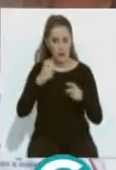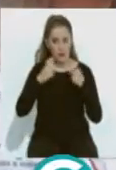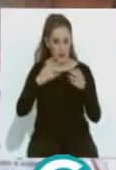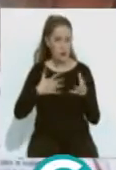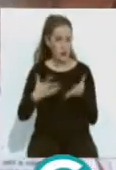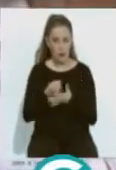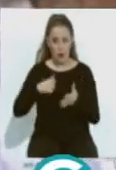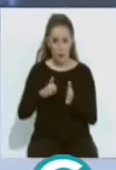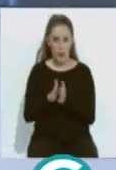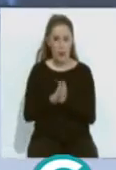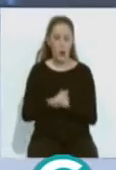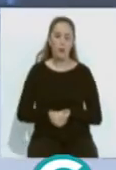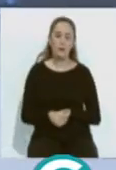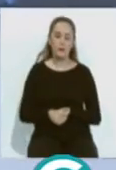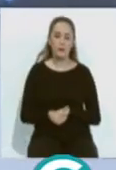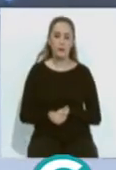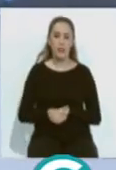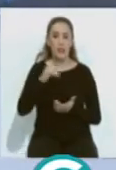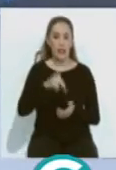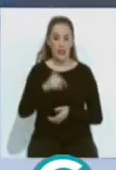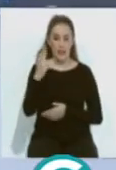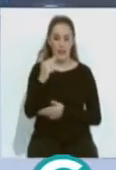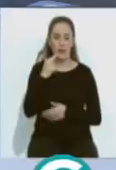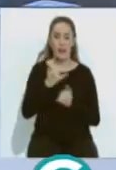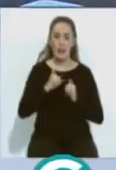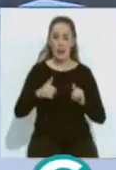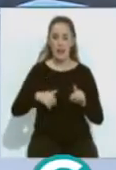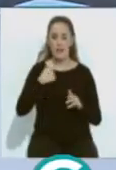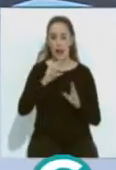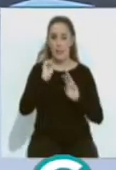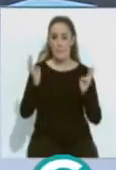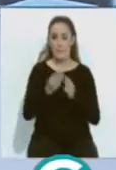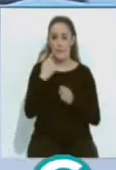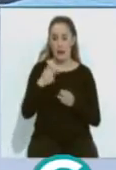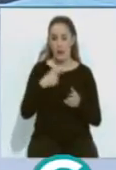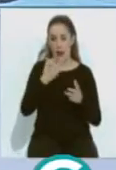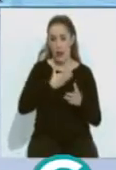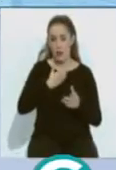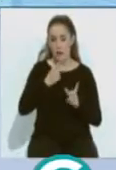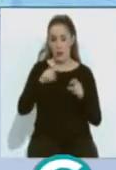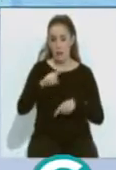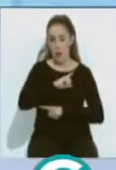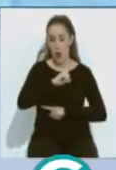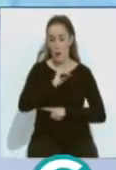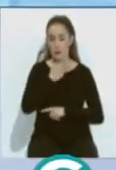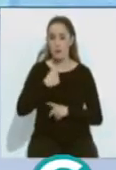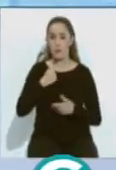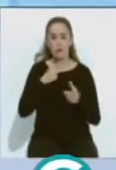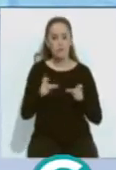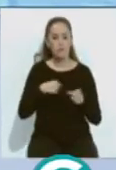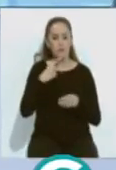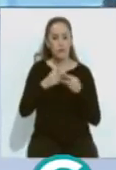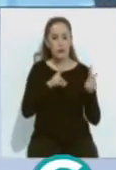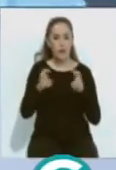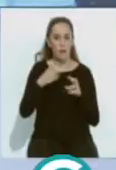nuestros compañeros. Este viernes se celebra el pleno ordinario del Ayuntamiento del mes de noviembre. En la sesión se tratarán